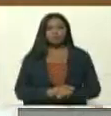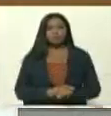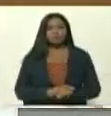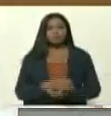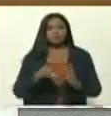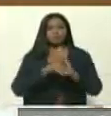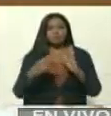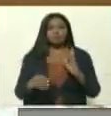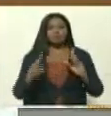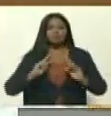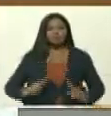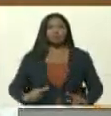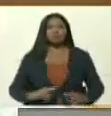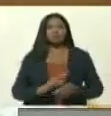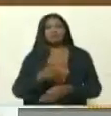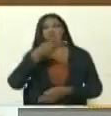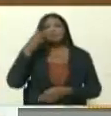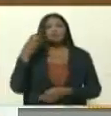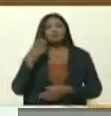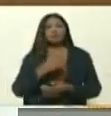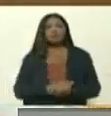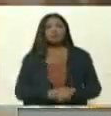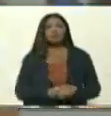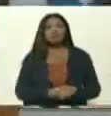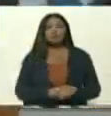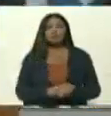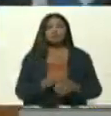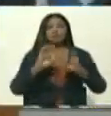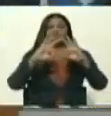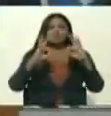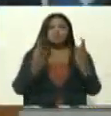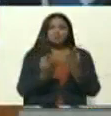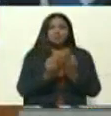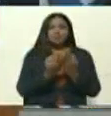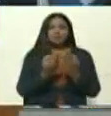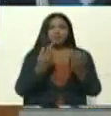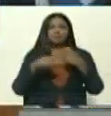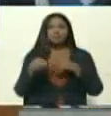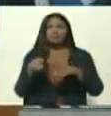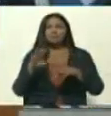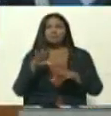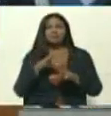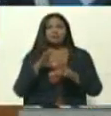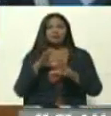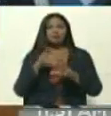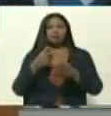derechos humanos, drogas, familia, legitimación de capitales,